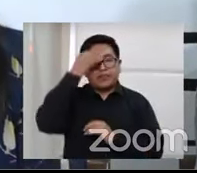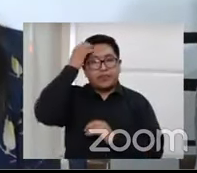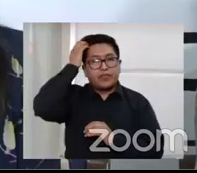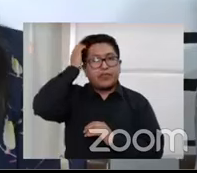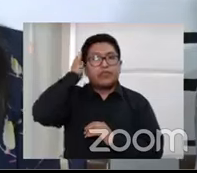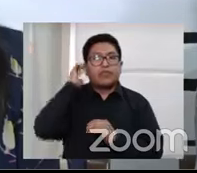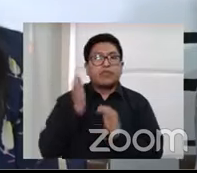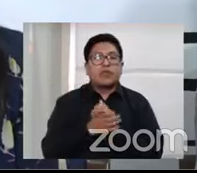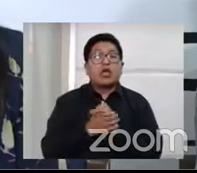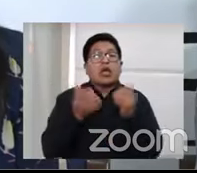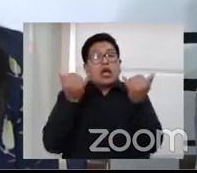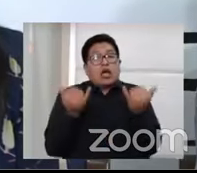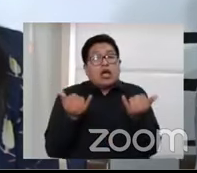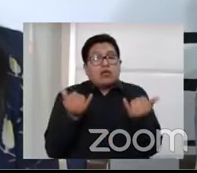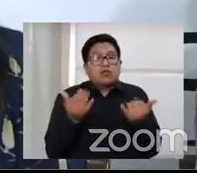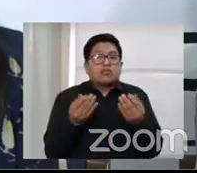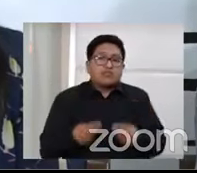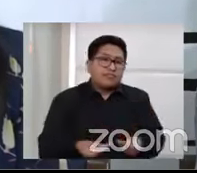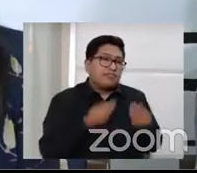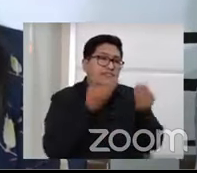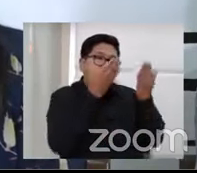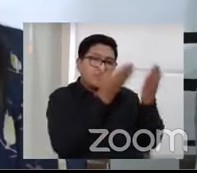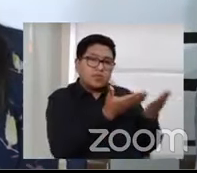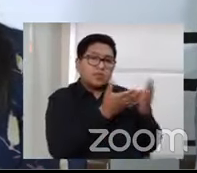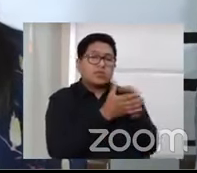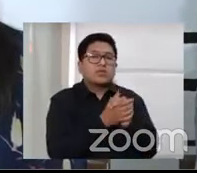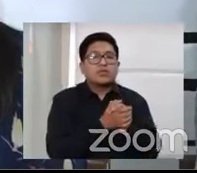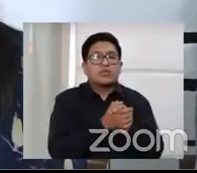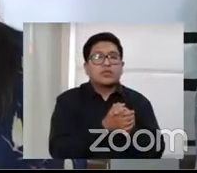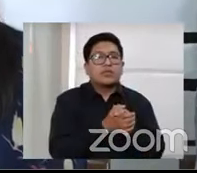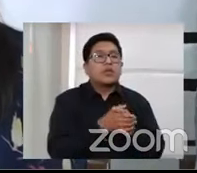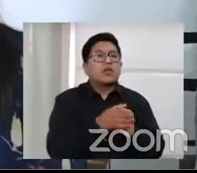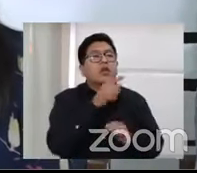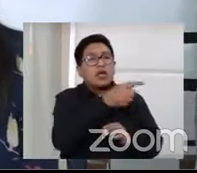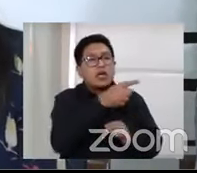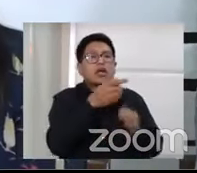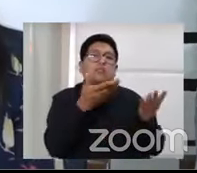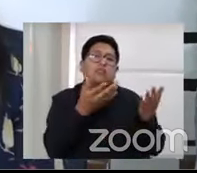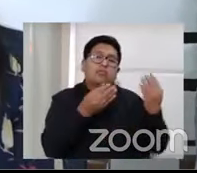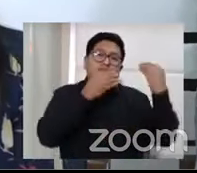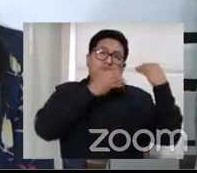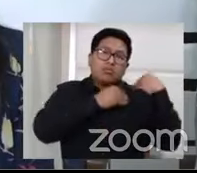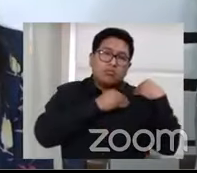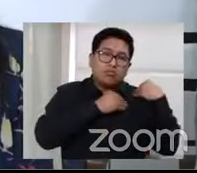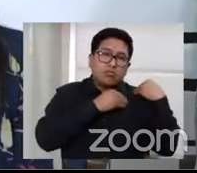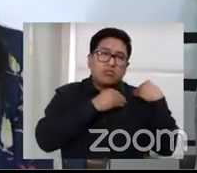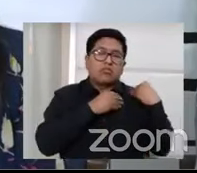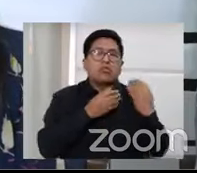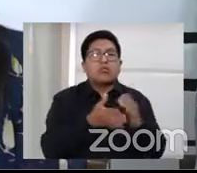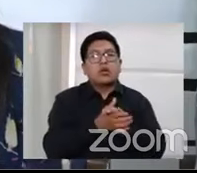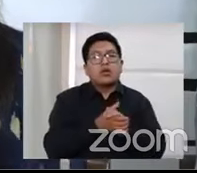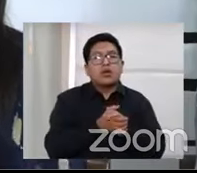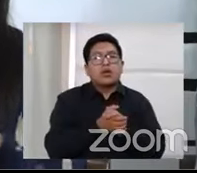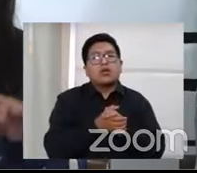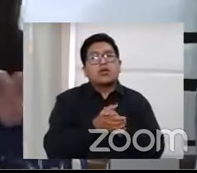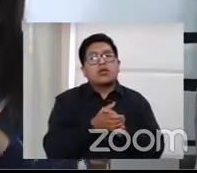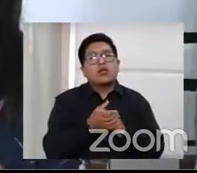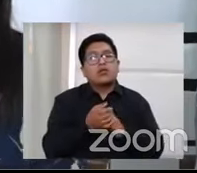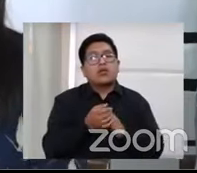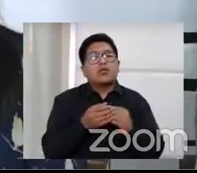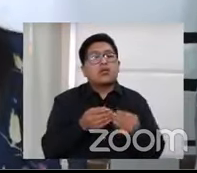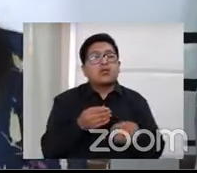pues damos paso yo sé o la posta si quieren la detención de pueblos y de la posta y nos vamos